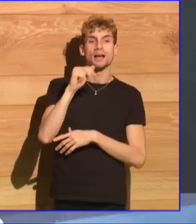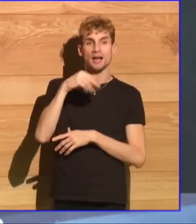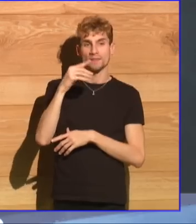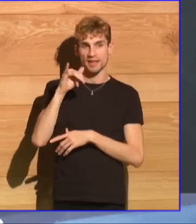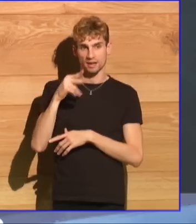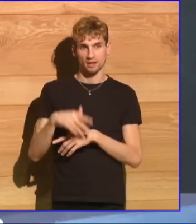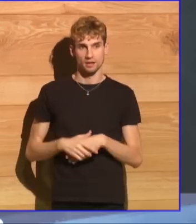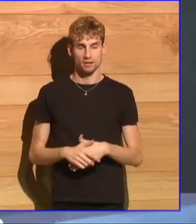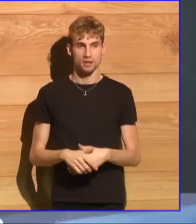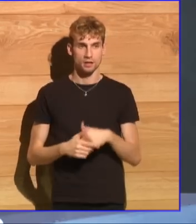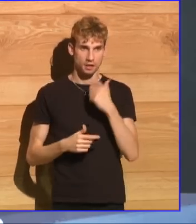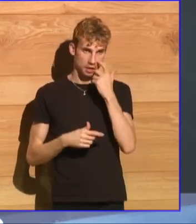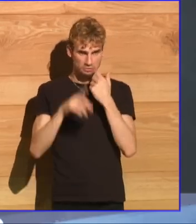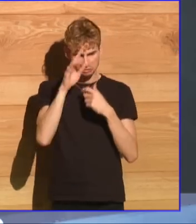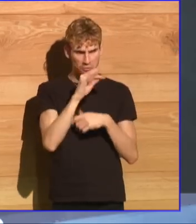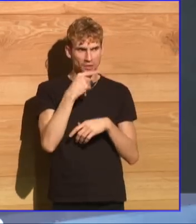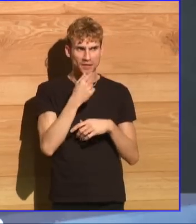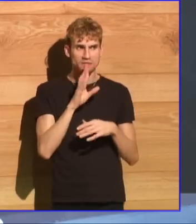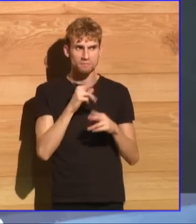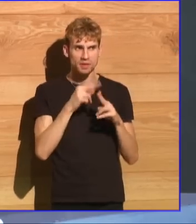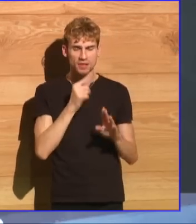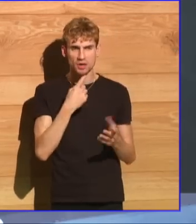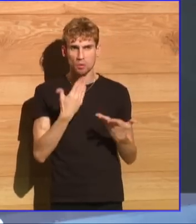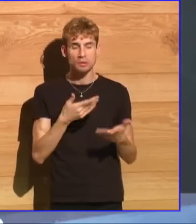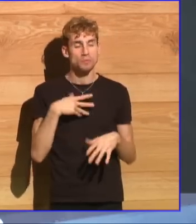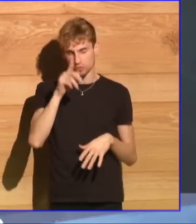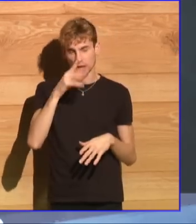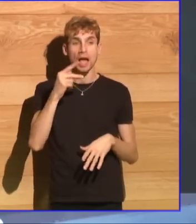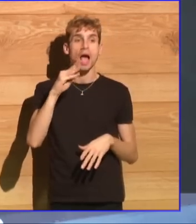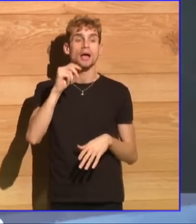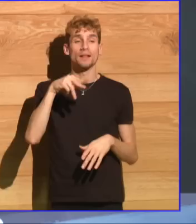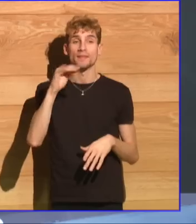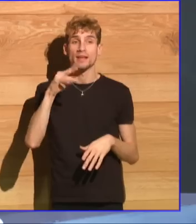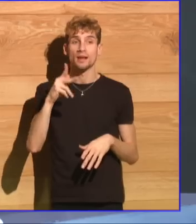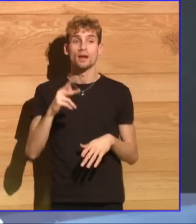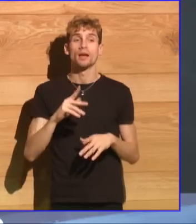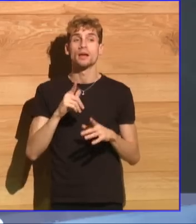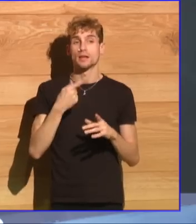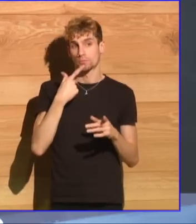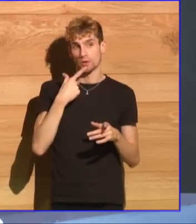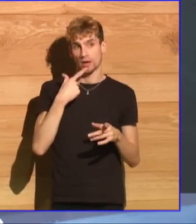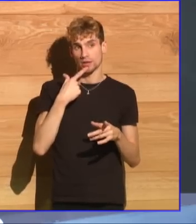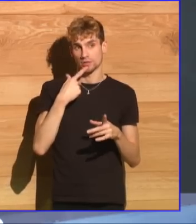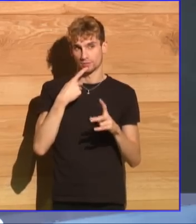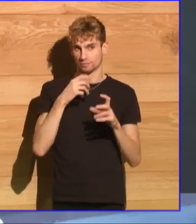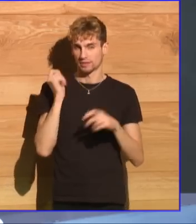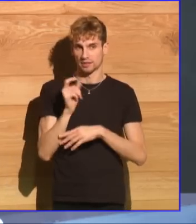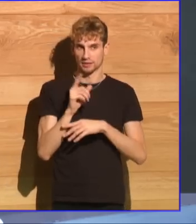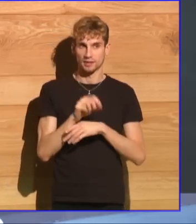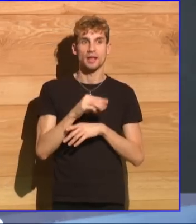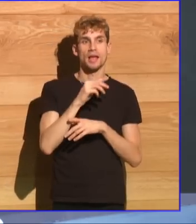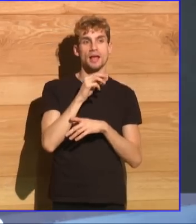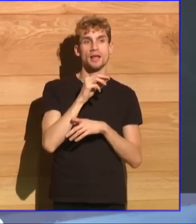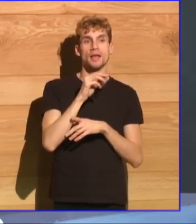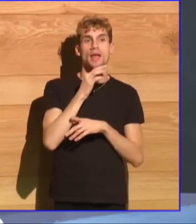recordaba, Juan, no recuerdo ahora qué nombre dijo. Dean Salomón. Candy es el operador habitual de Carpenter. En La